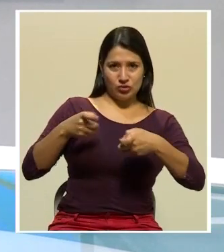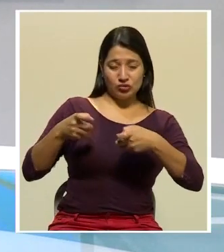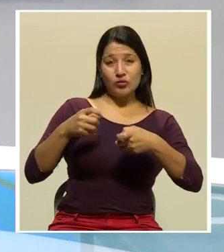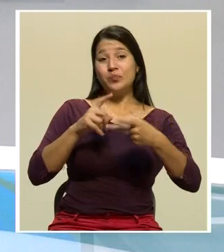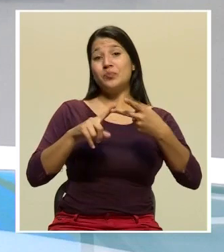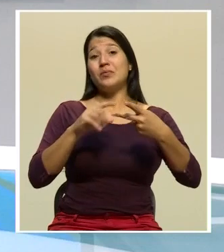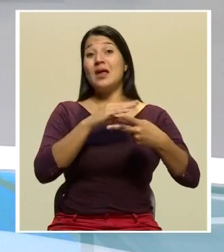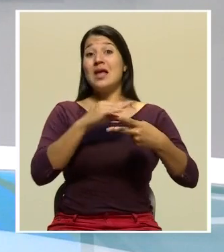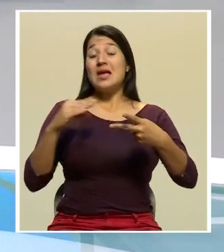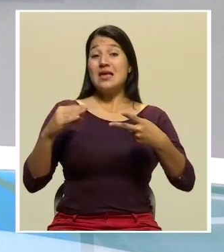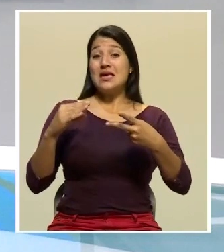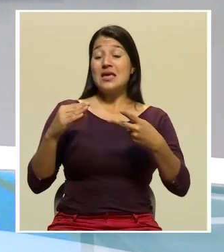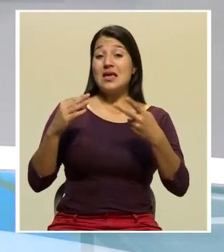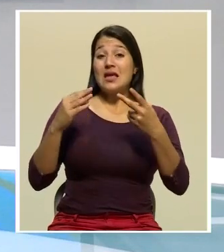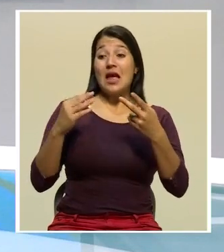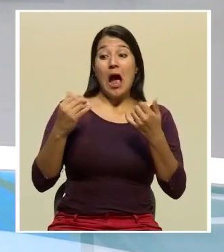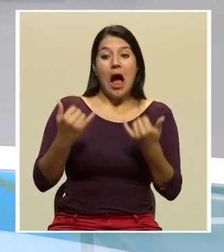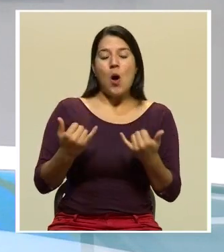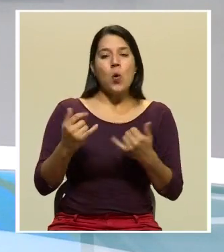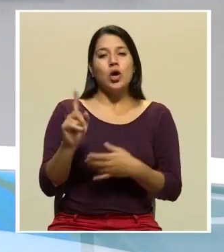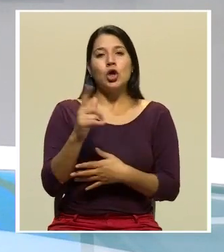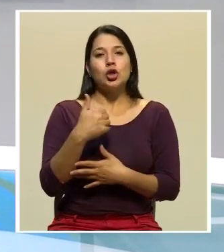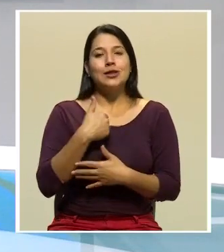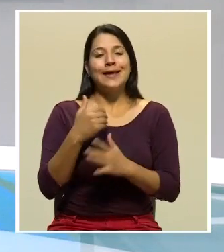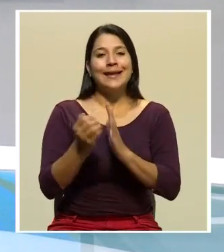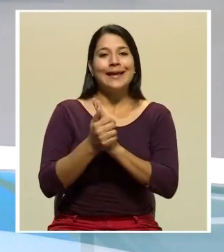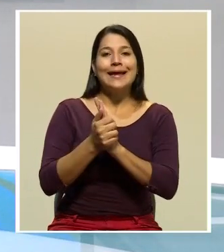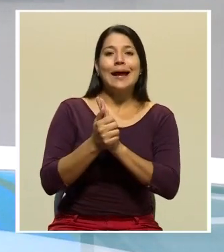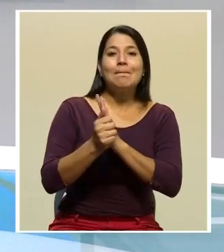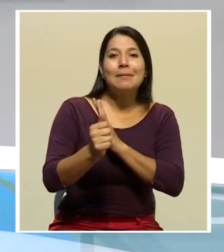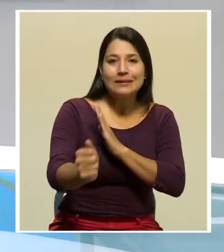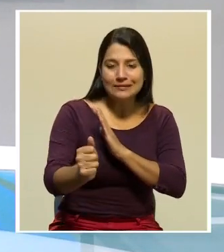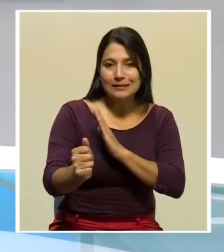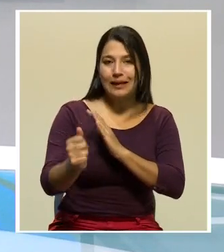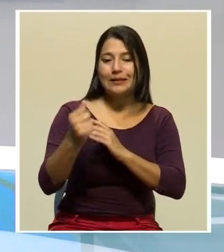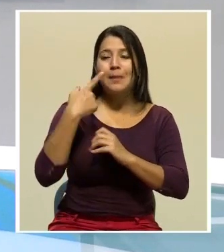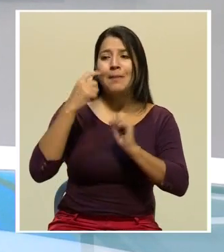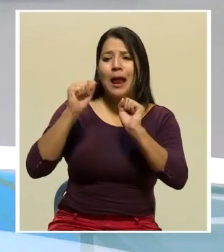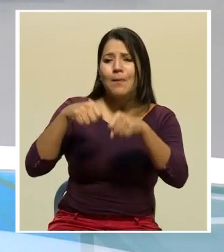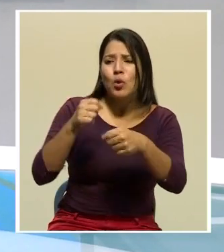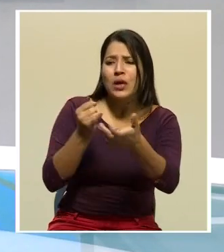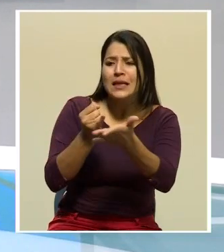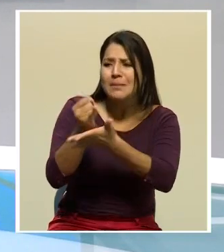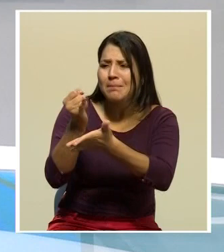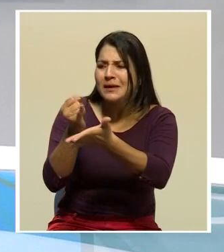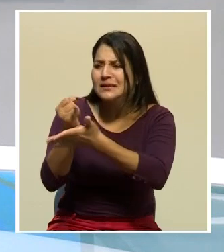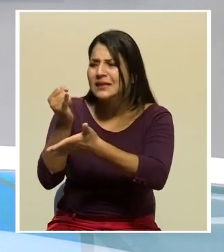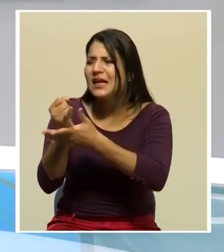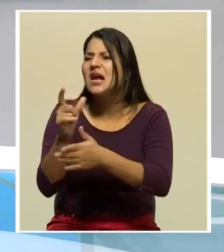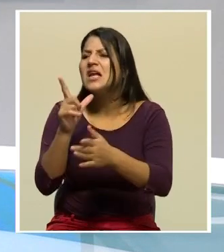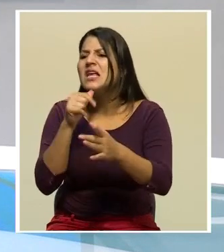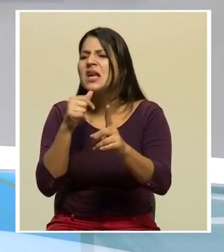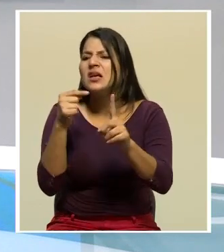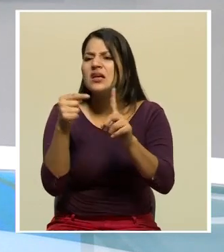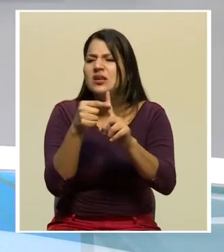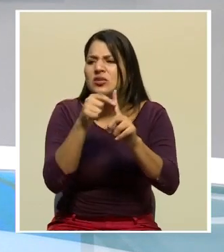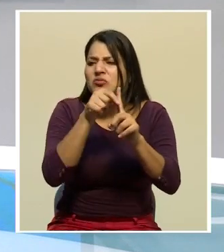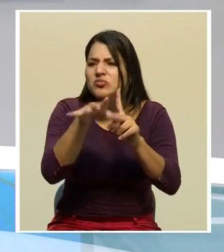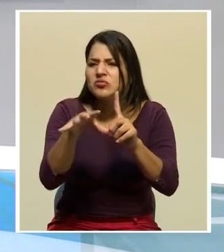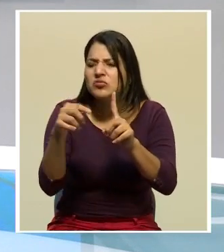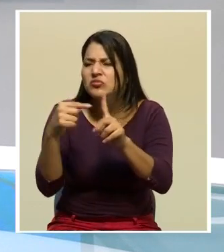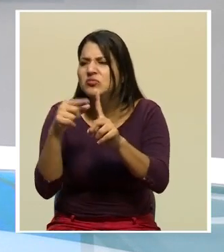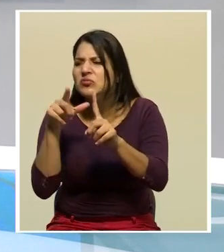sanitario para investigar y establecer todos los nexos de contagio. Se establece